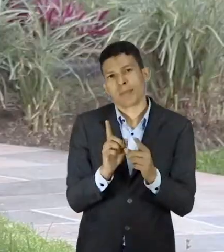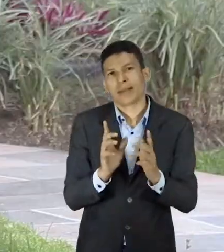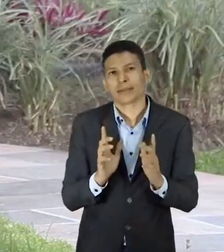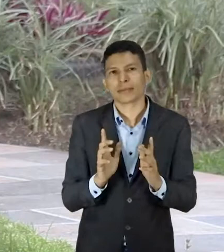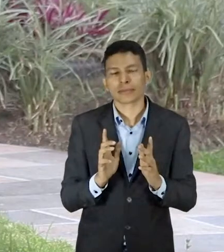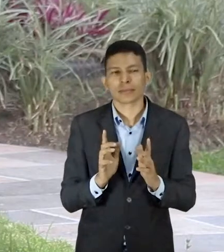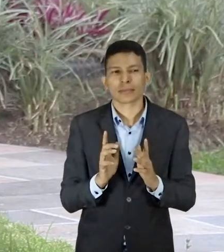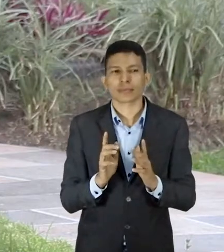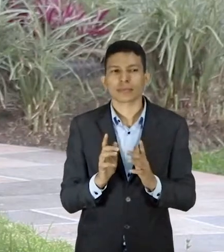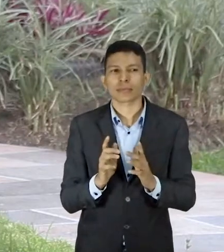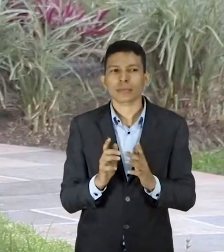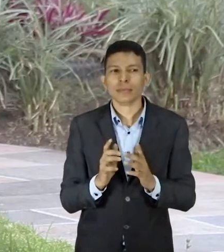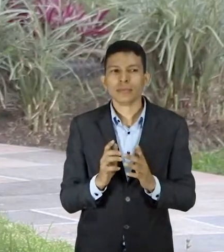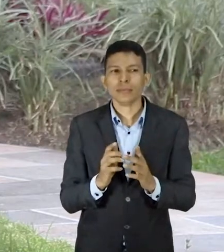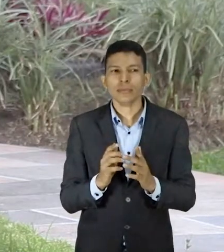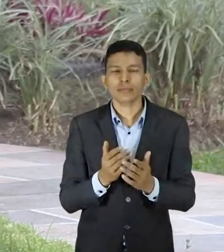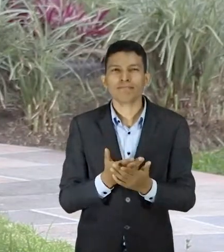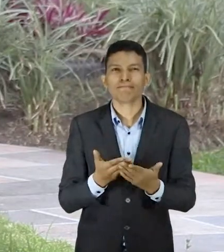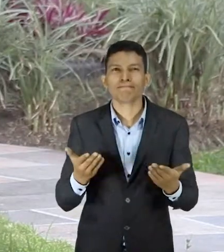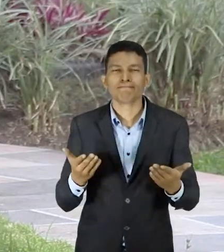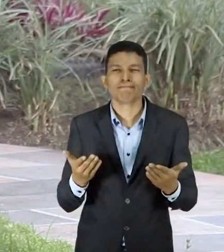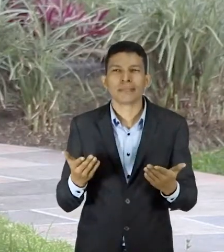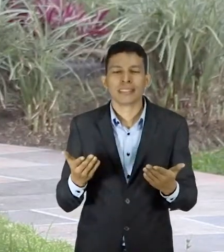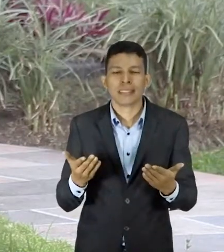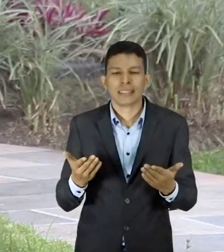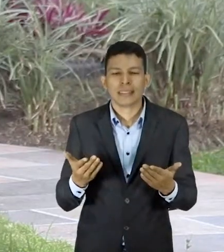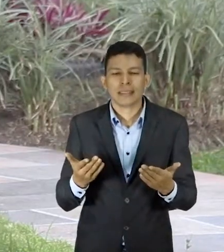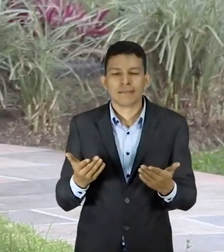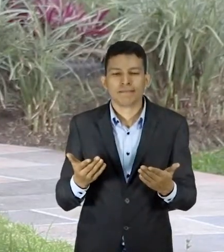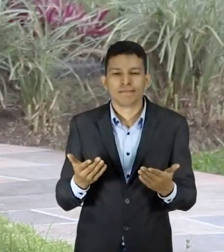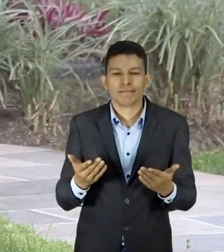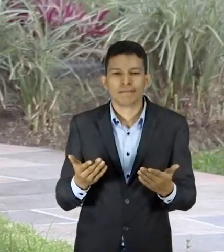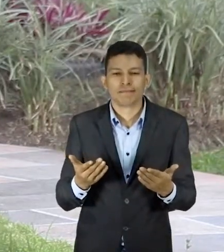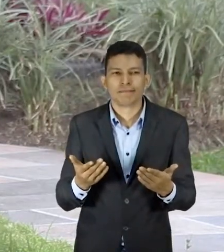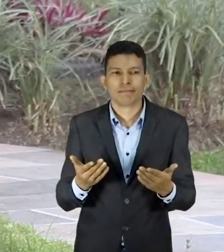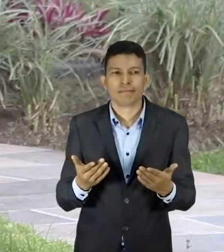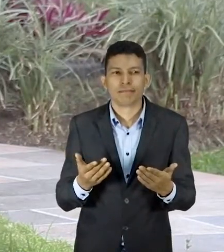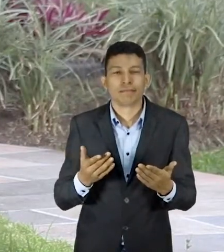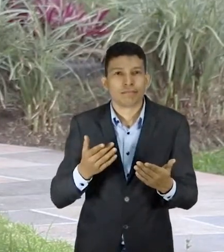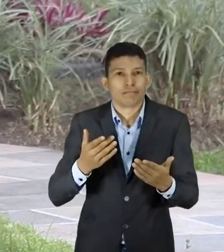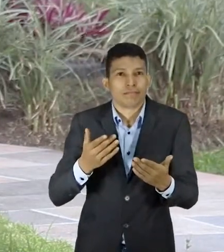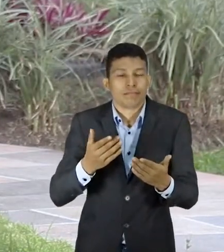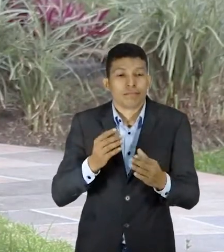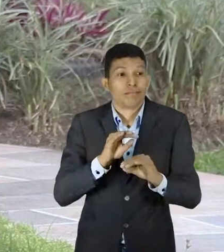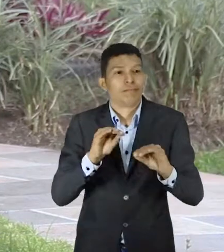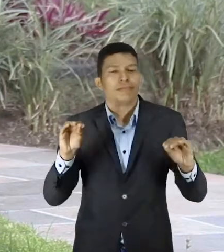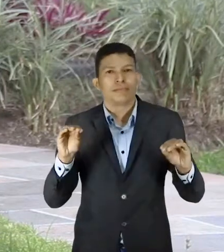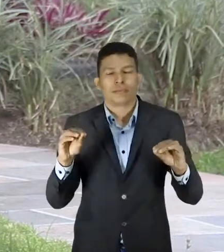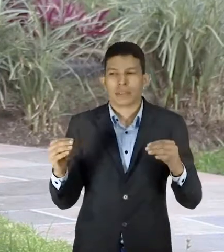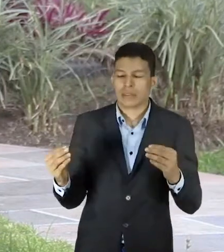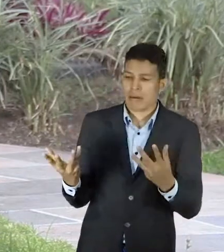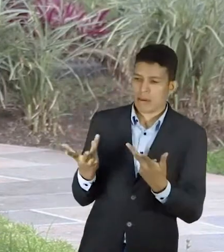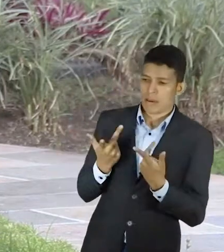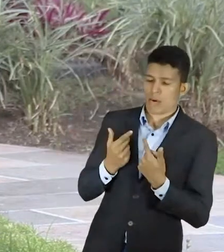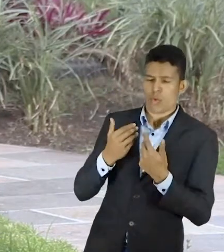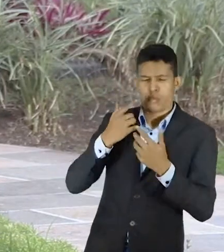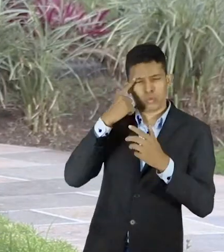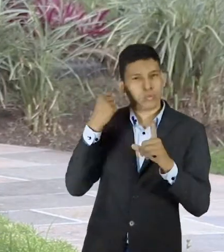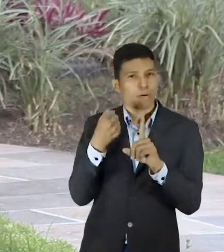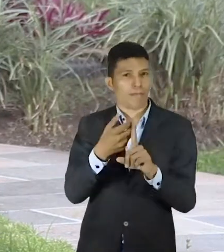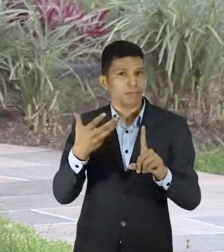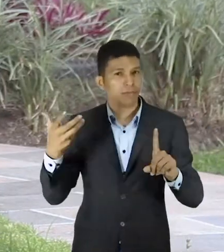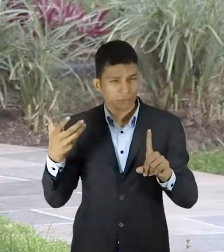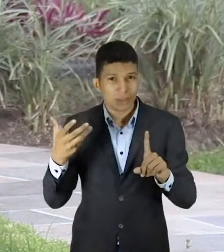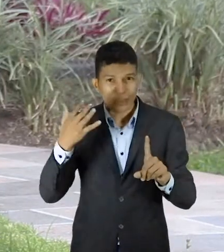con un muy buen tratamiento, con una buena actitud, con un muy buen acompañamiento, es